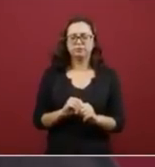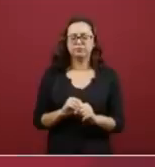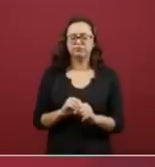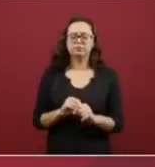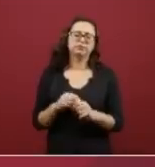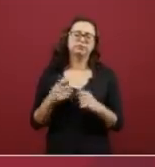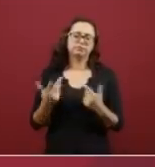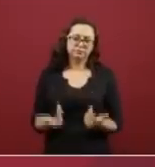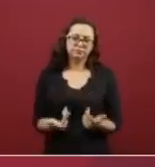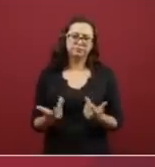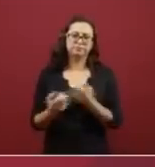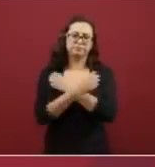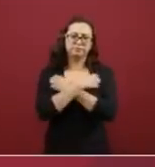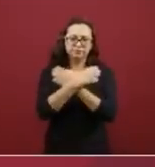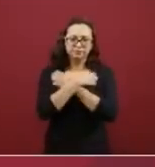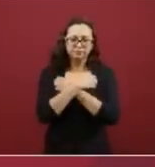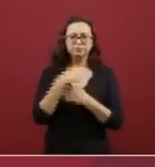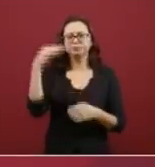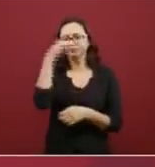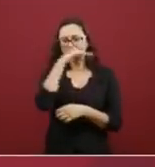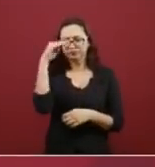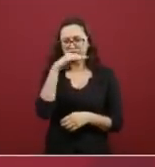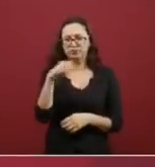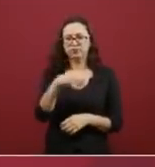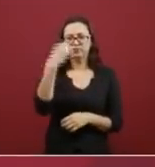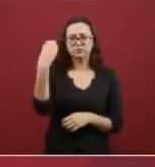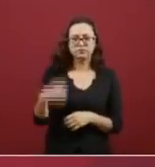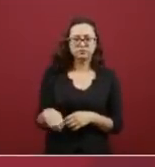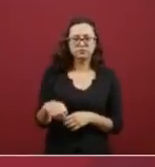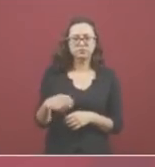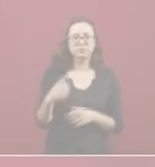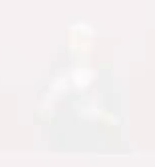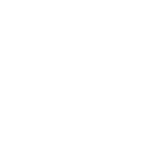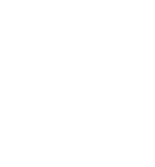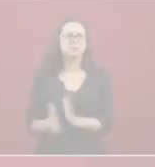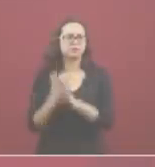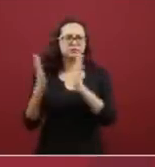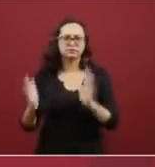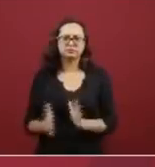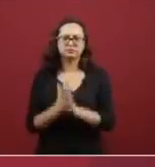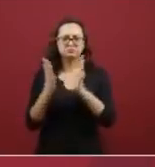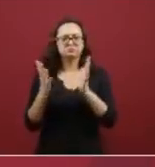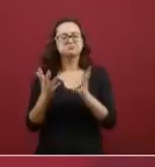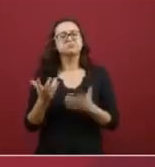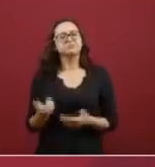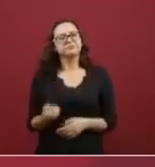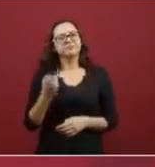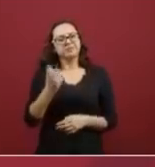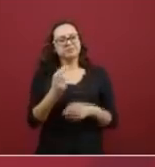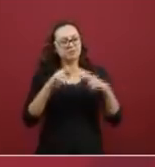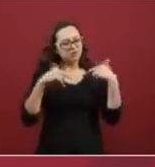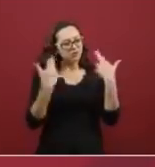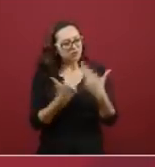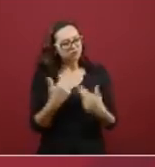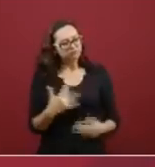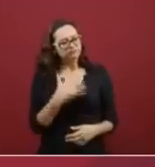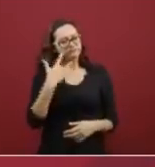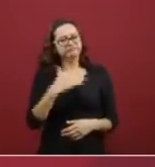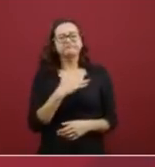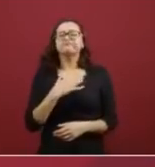marzo, el titular del Ejecutivo enfatizó que hacía falta el diálogo para negociar. Fue muy alentador esto,